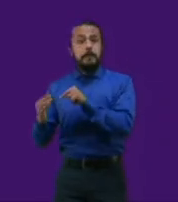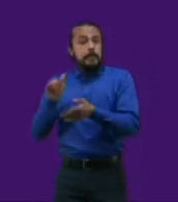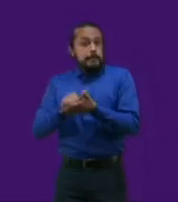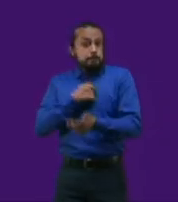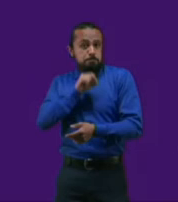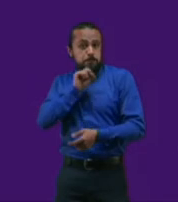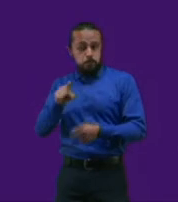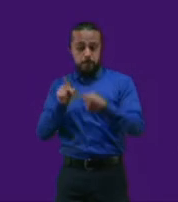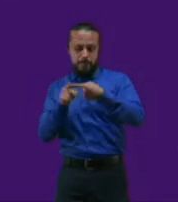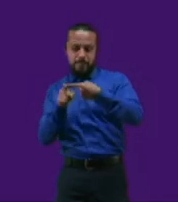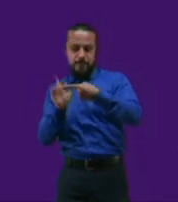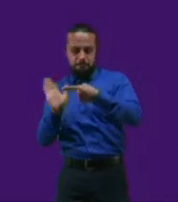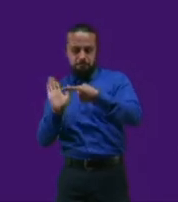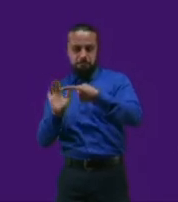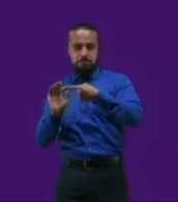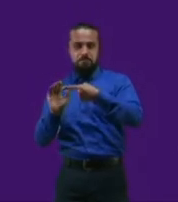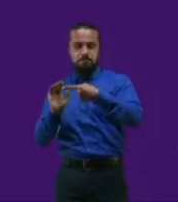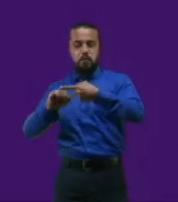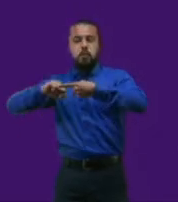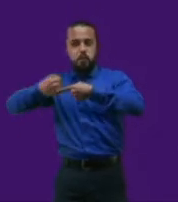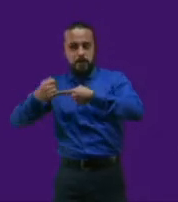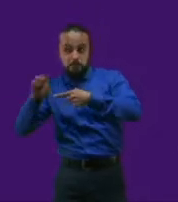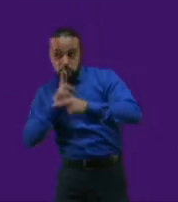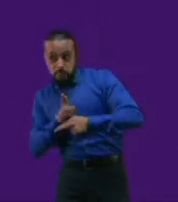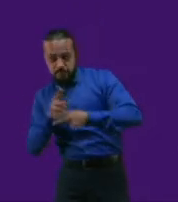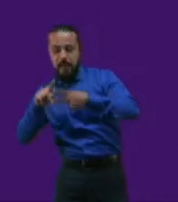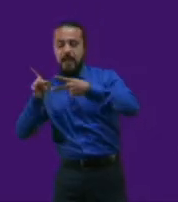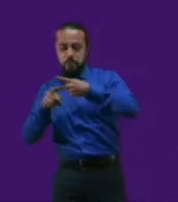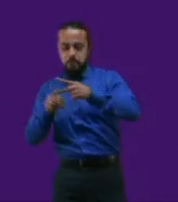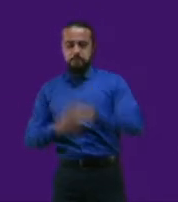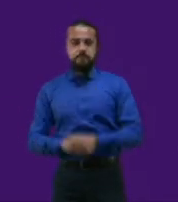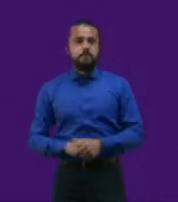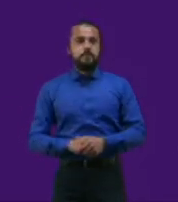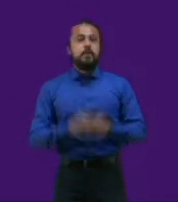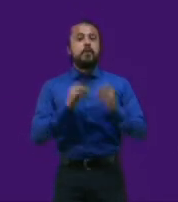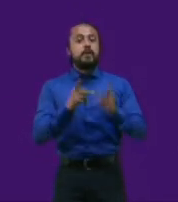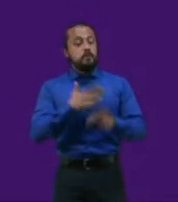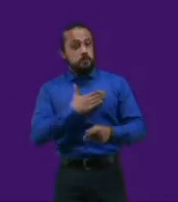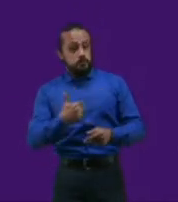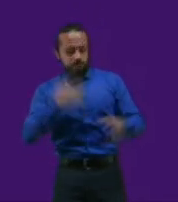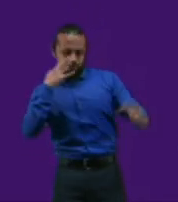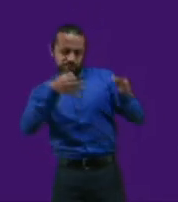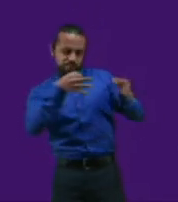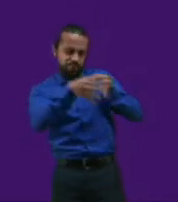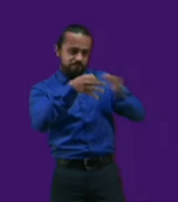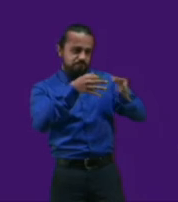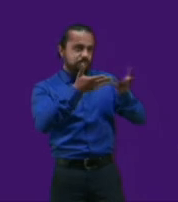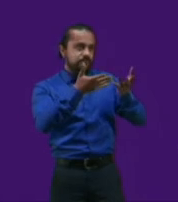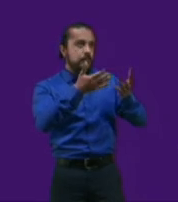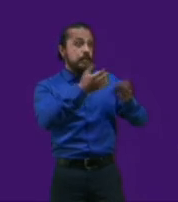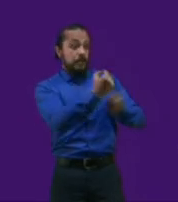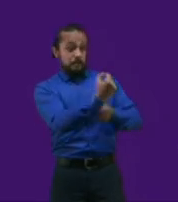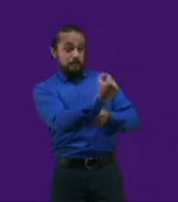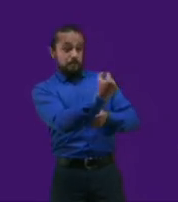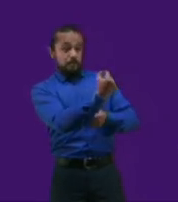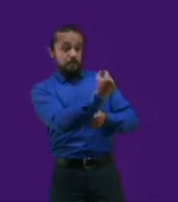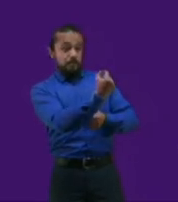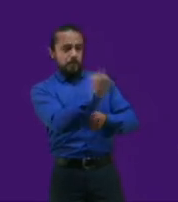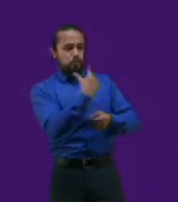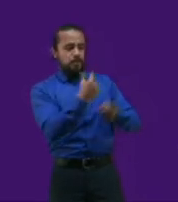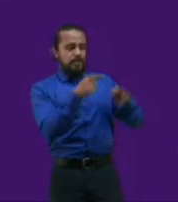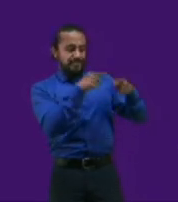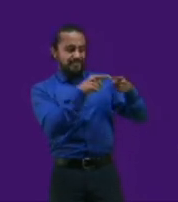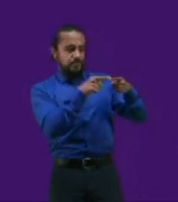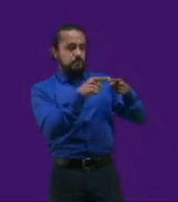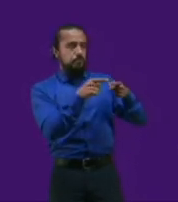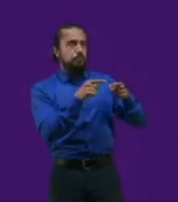ahorita viene la segunda que va relacionada. Dale, Carolina, bueno, pues un gusto. Mira, ahí la pregunta yo la vi como en dos partes. O sea, la